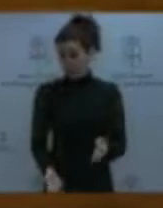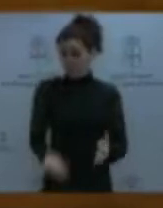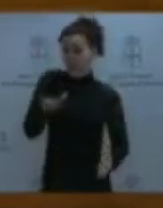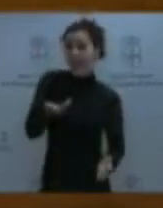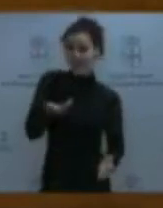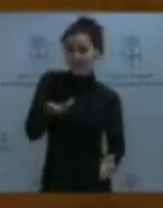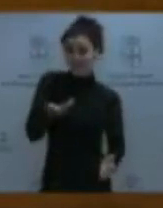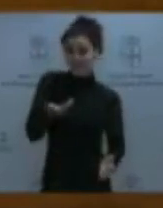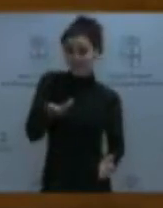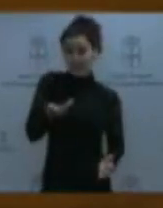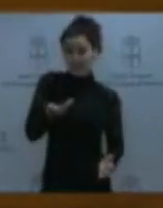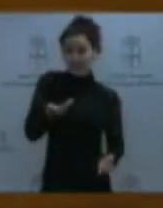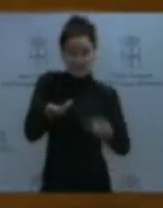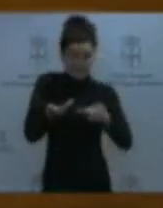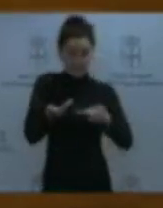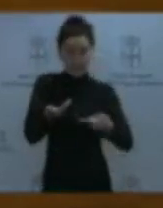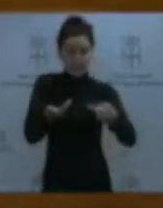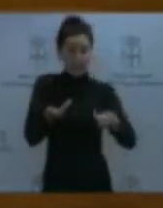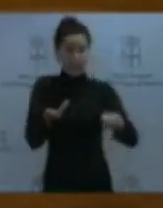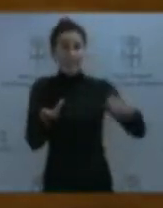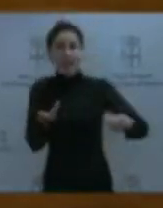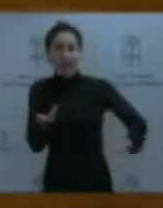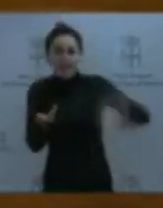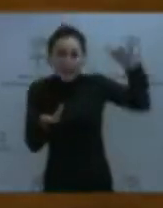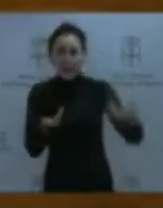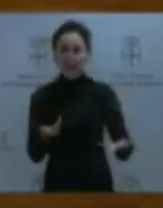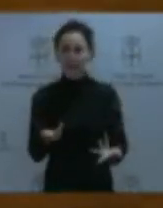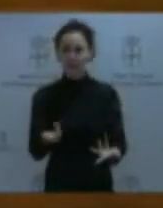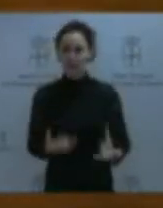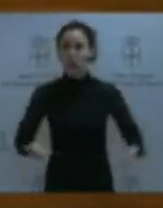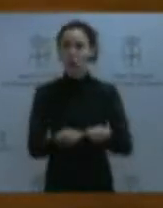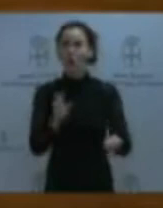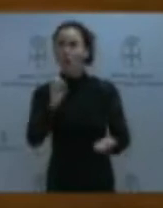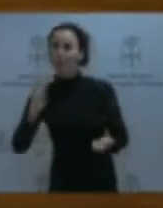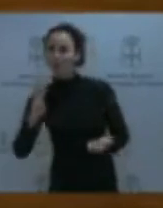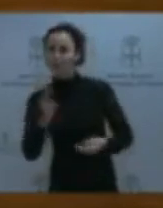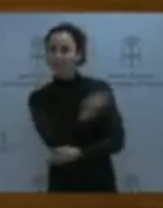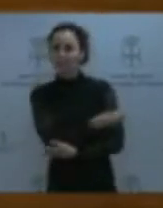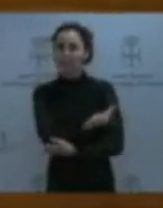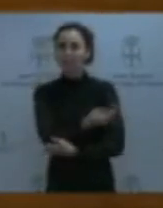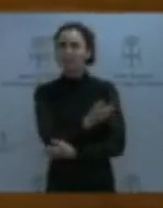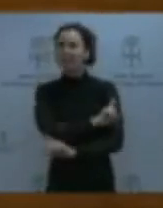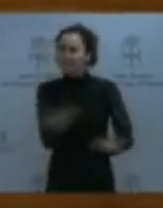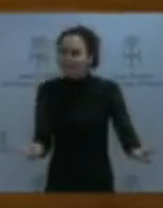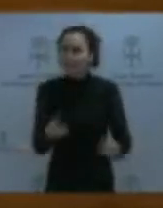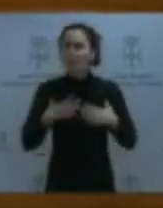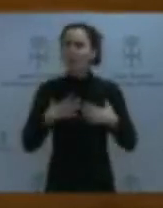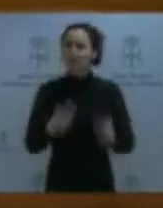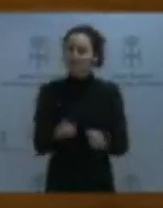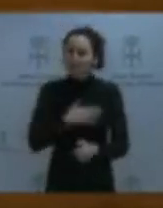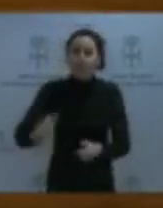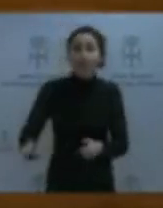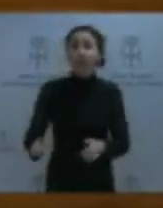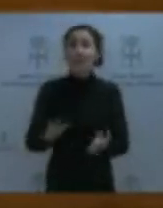más evaden. Esa es la diferencia. Es que yo no quiero el copago para el 0 a 3. Como no lo quiero para la sanidad, quiero un sistema